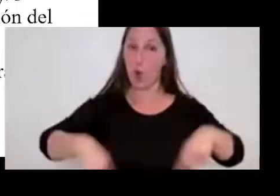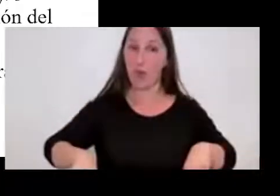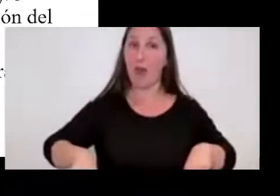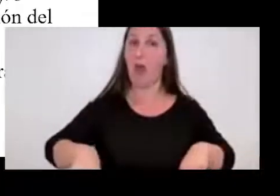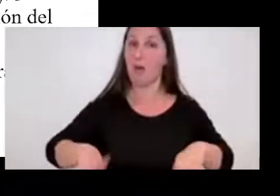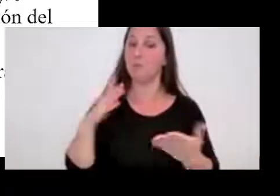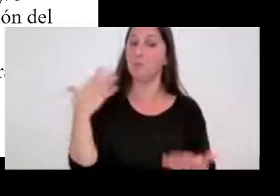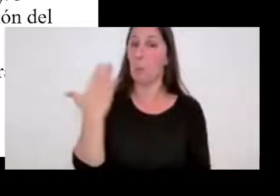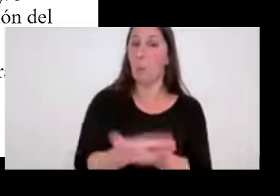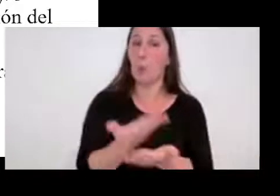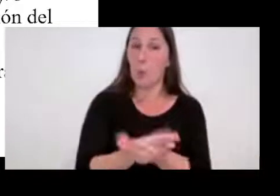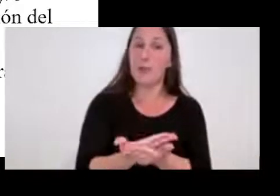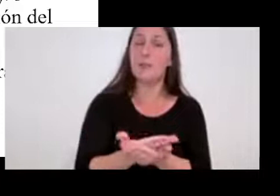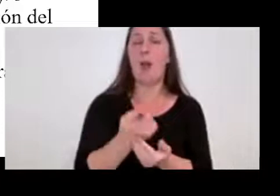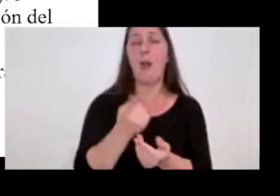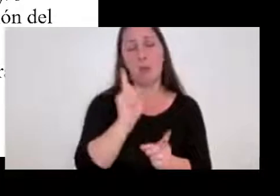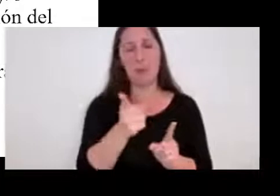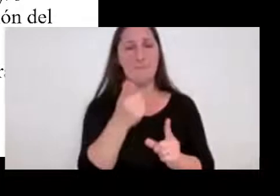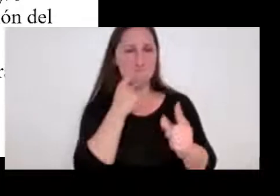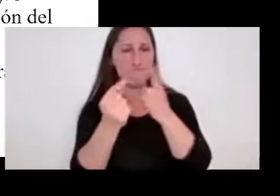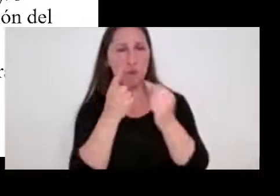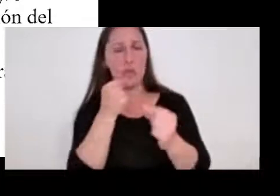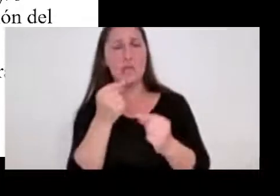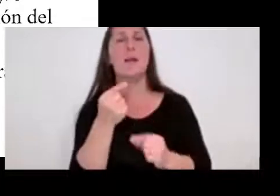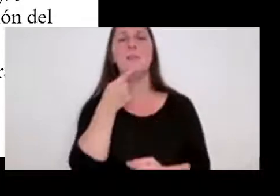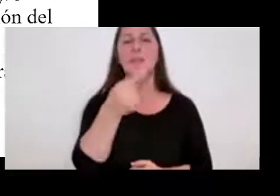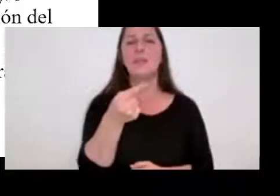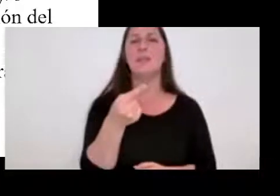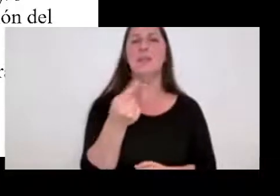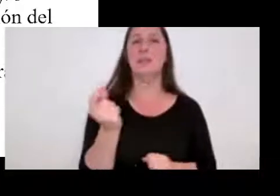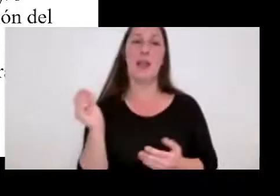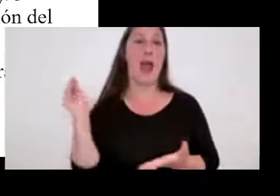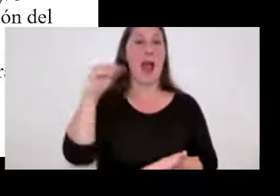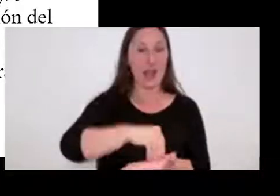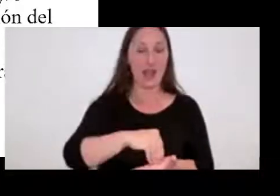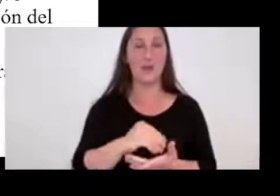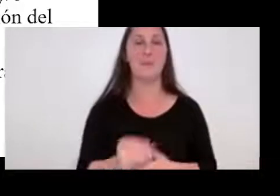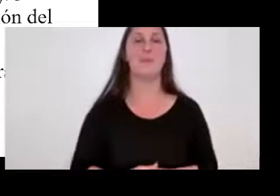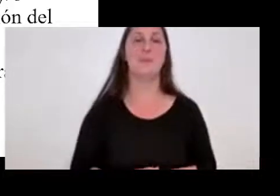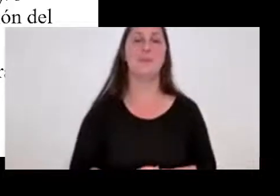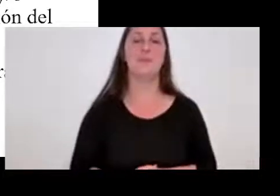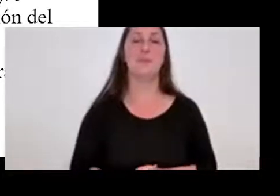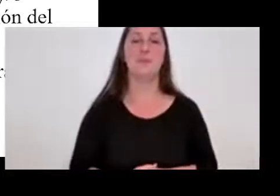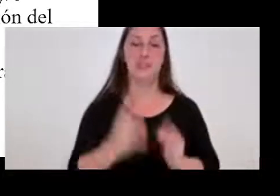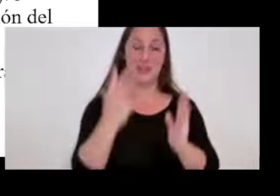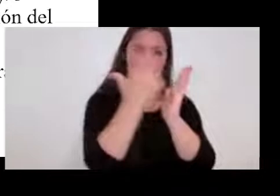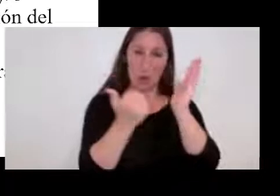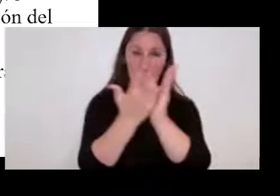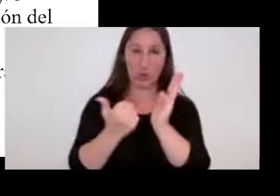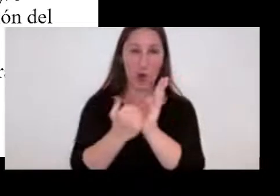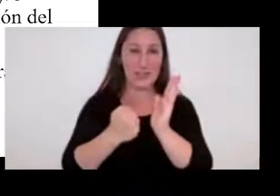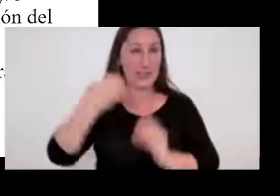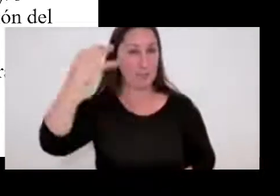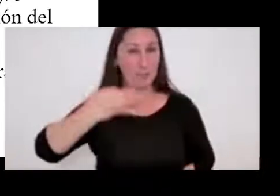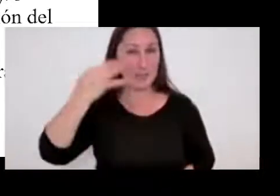planteado y criticado es que se incrementa dentro de las deducciones especiales